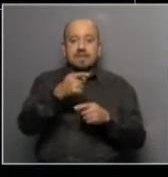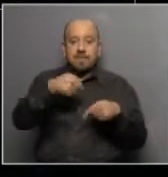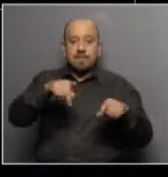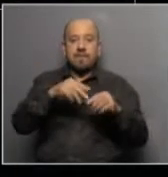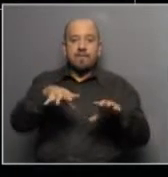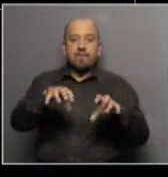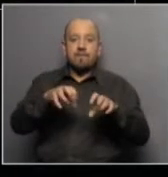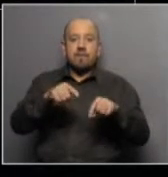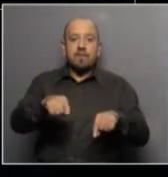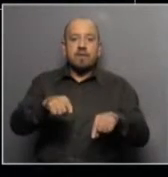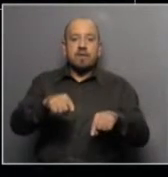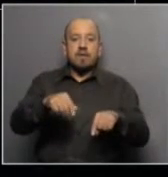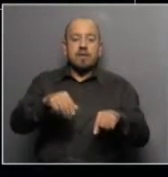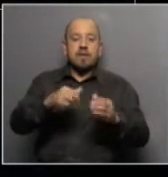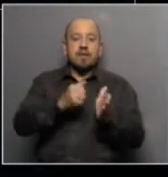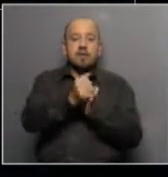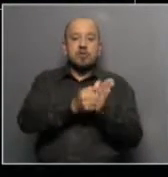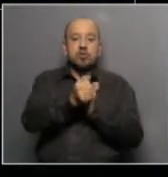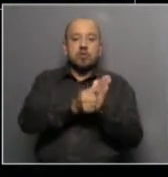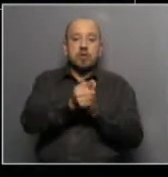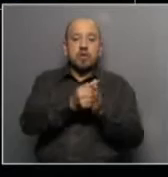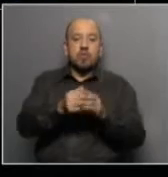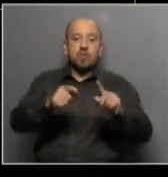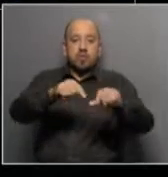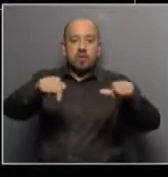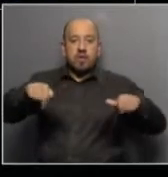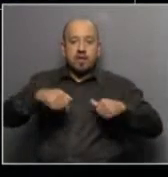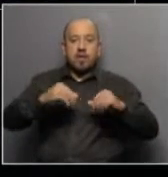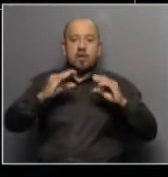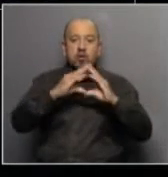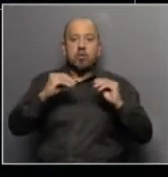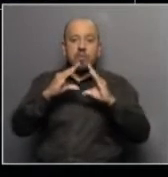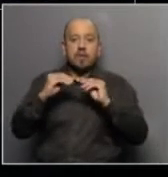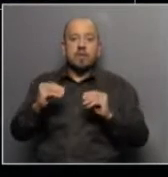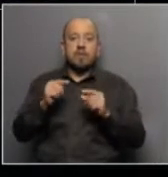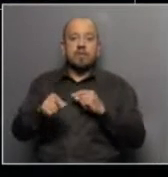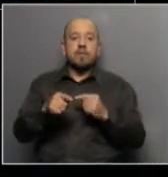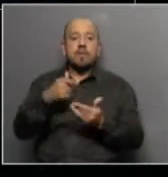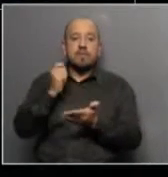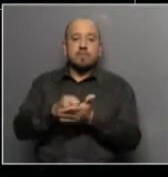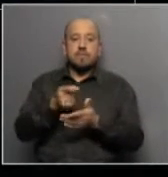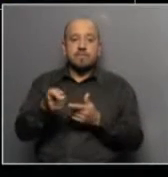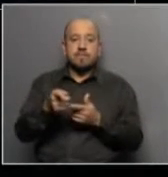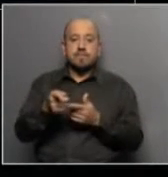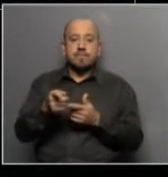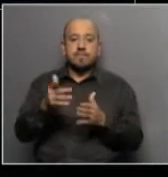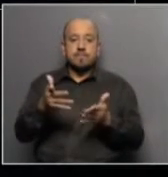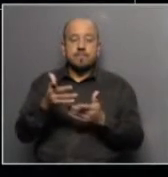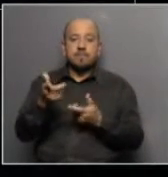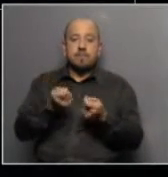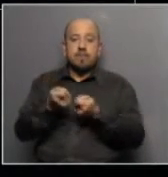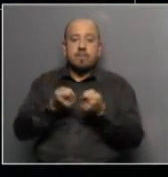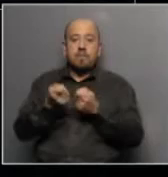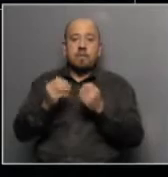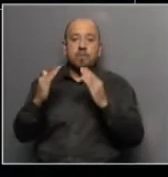tiene cartera de tierras y otorgó tierras que se pagan con el préstamo de la